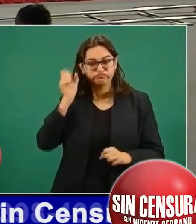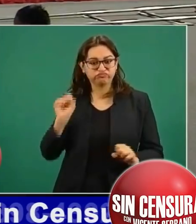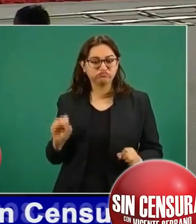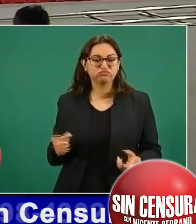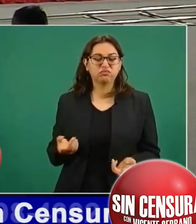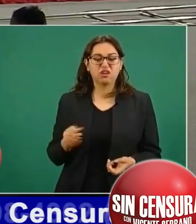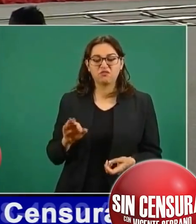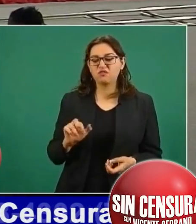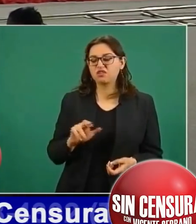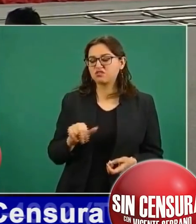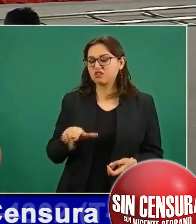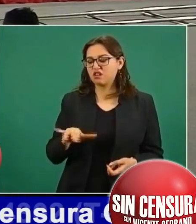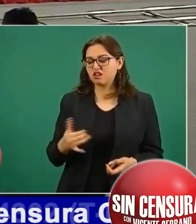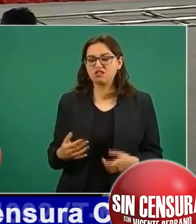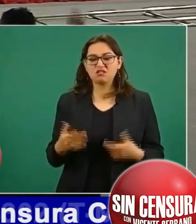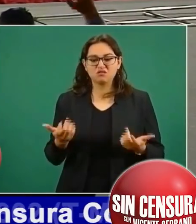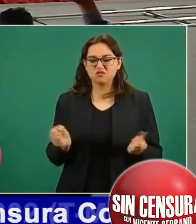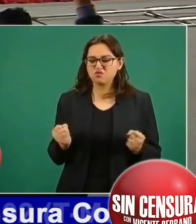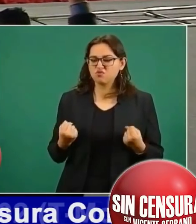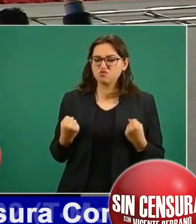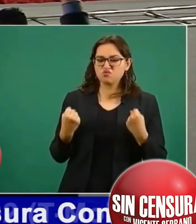Antes tenían colecciones,